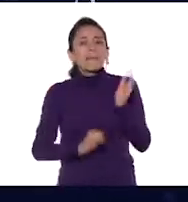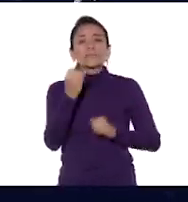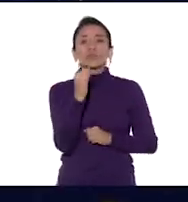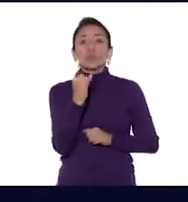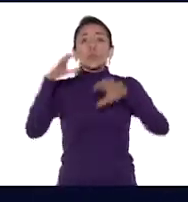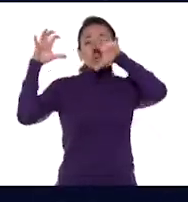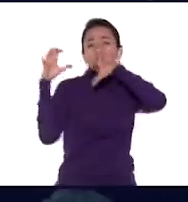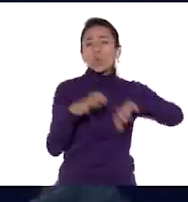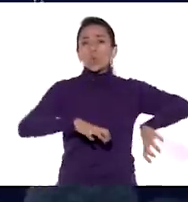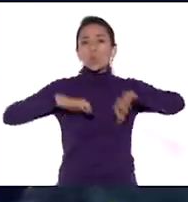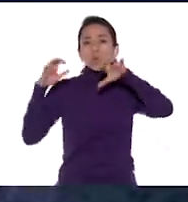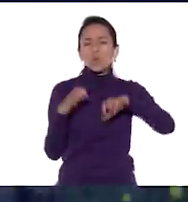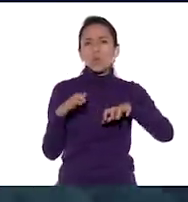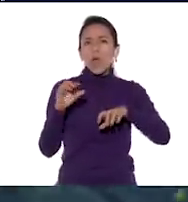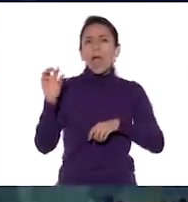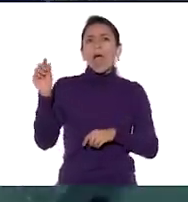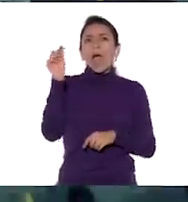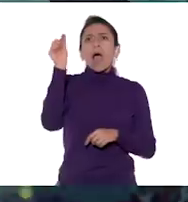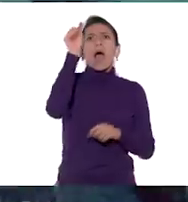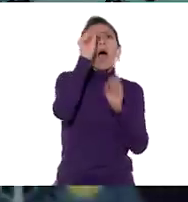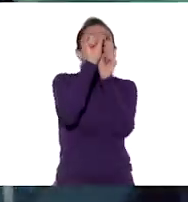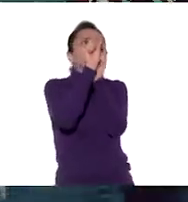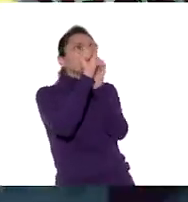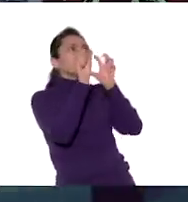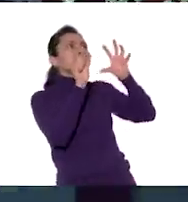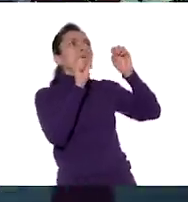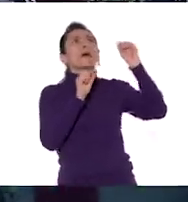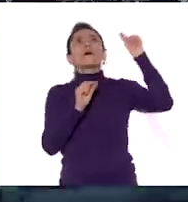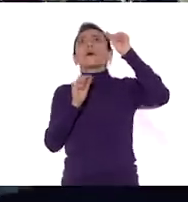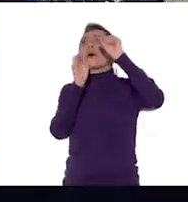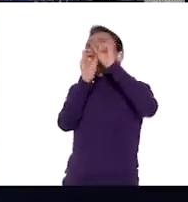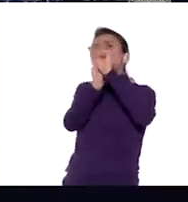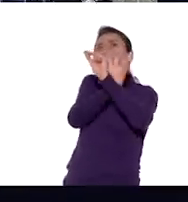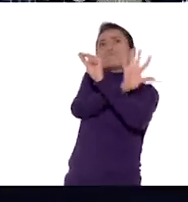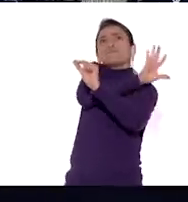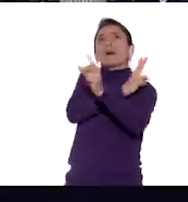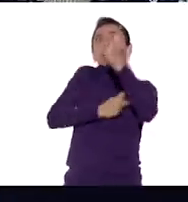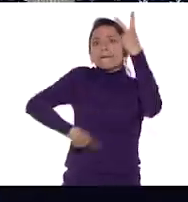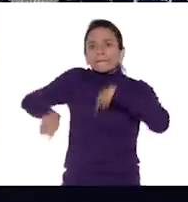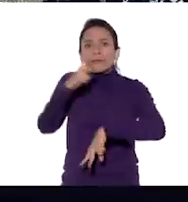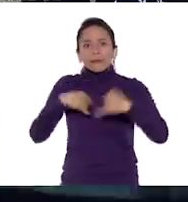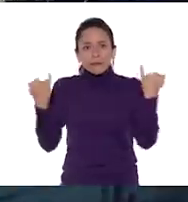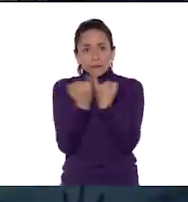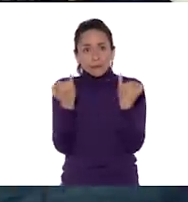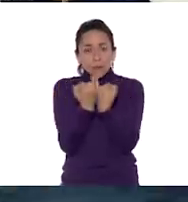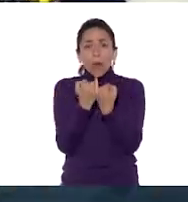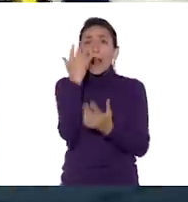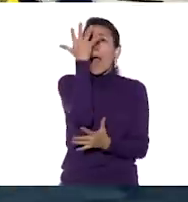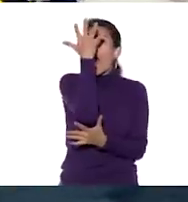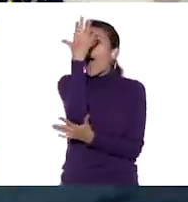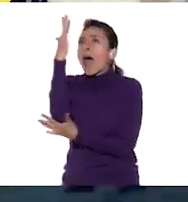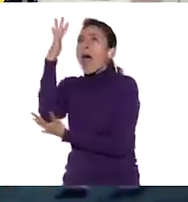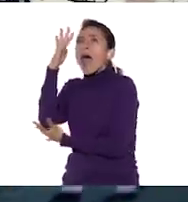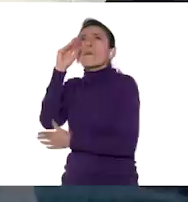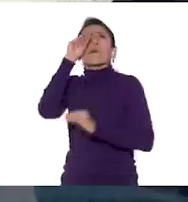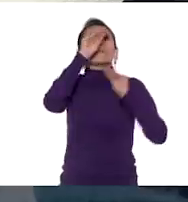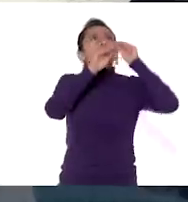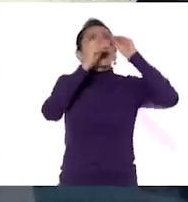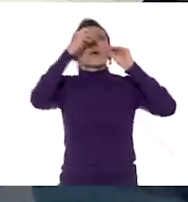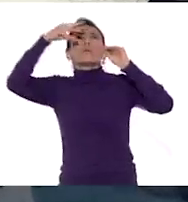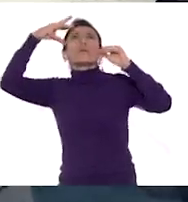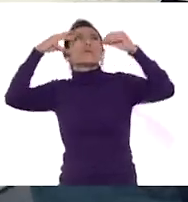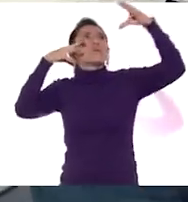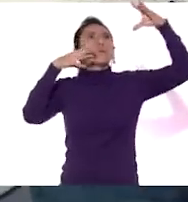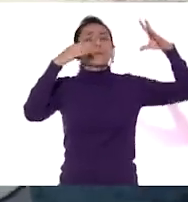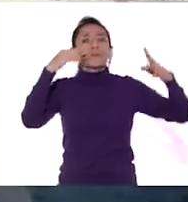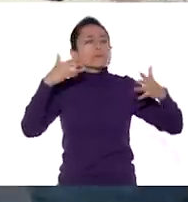tu baatinesa. Chivo tu manja, carillote, lo yavi. Tenica cuento que wikatapi